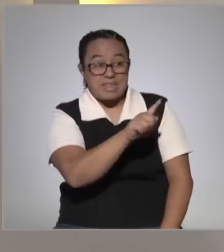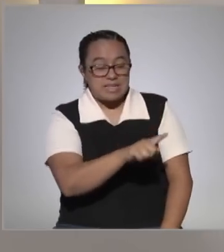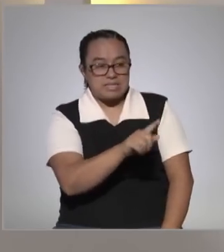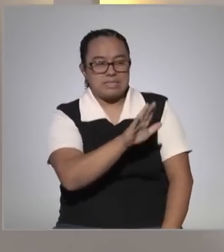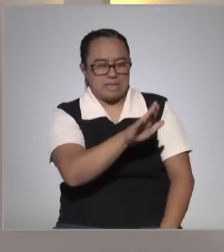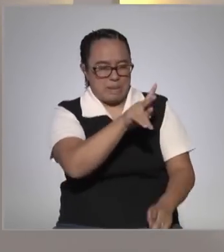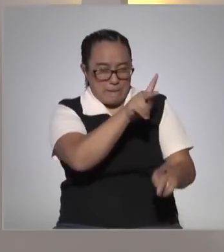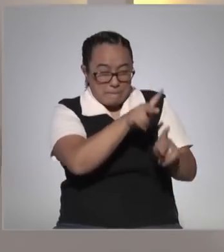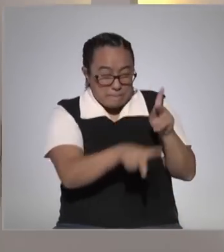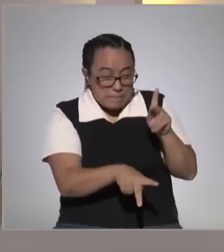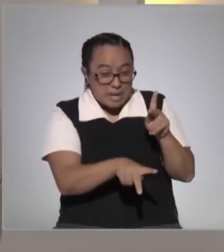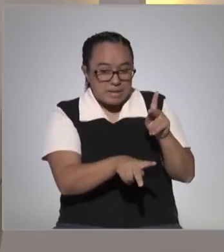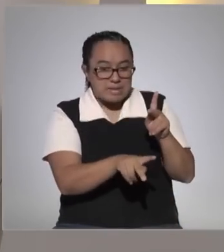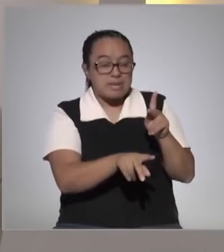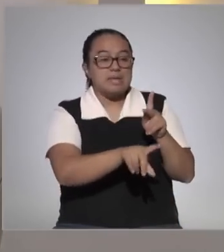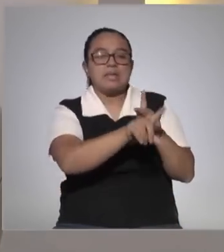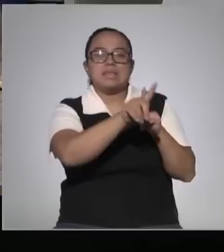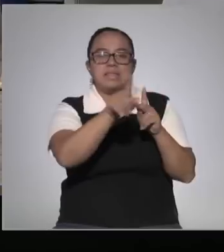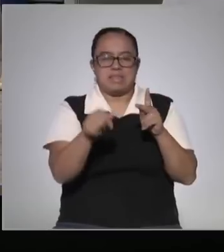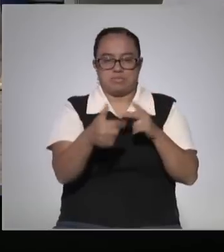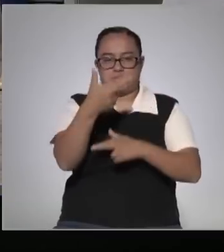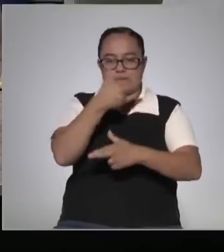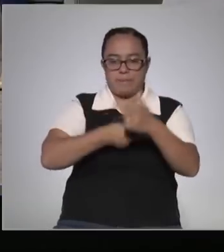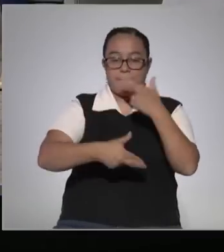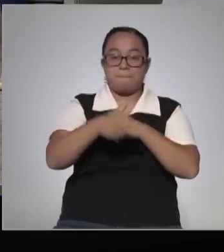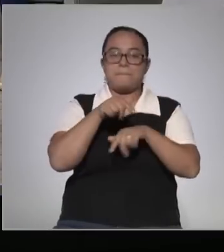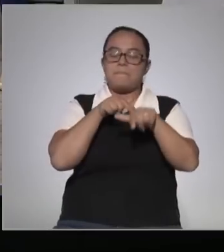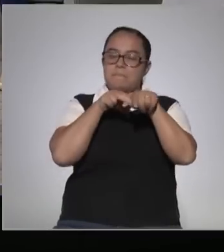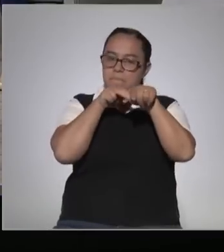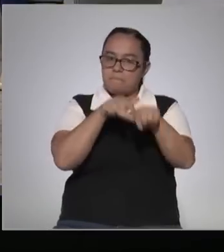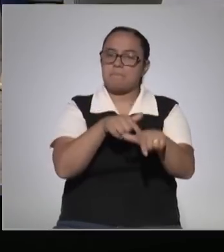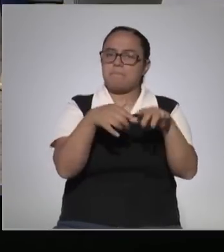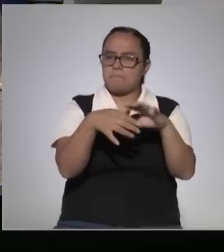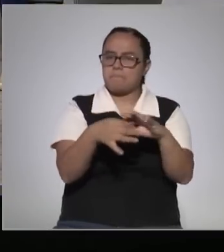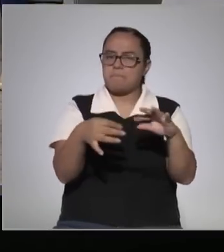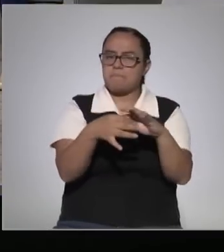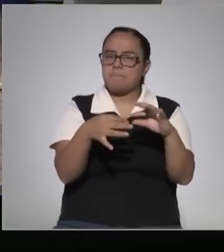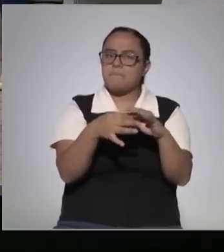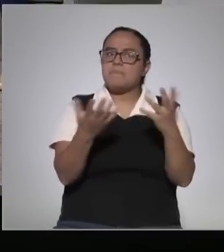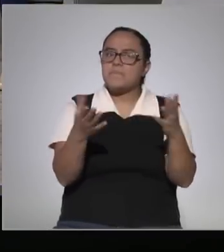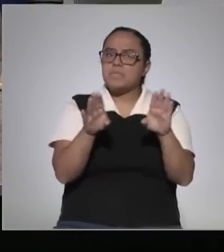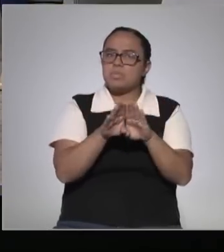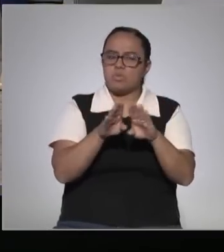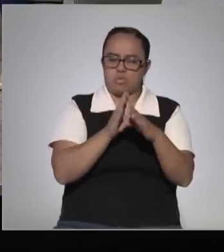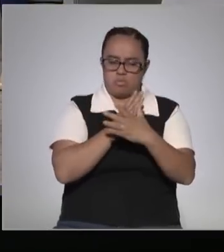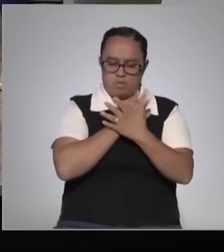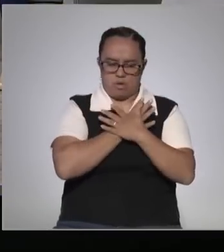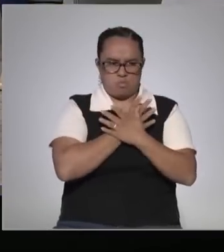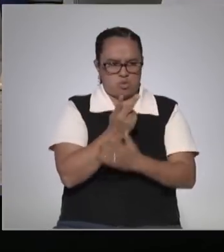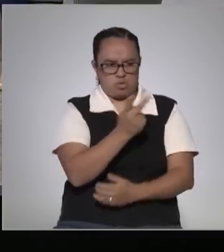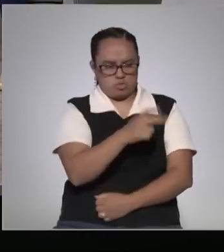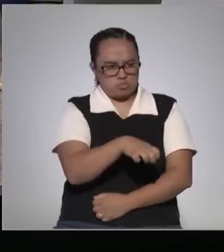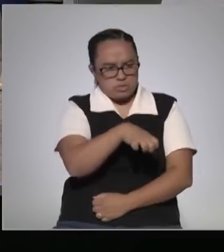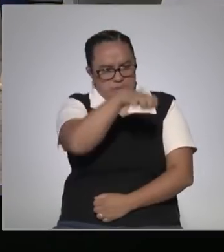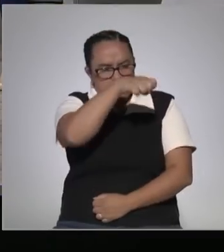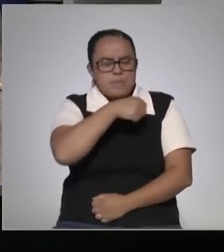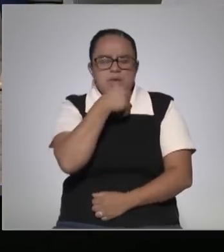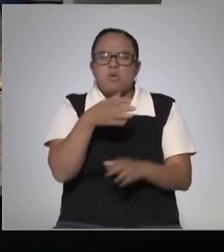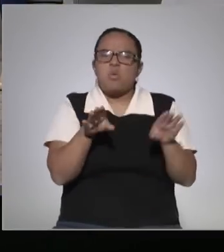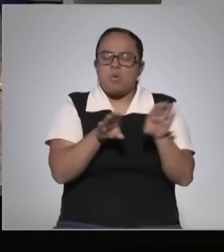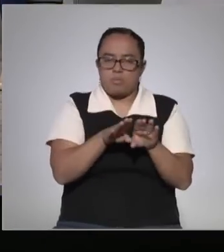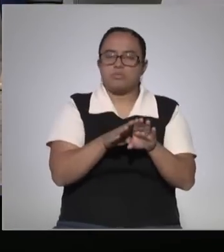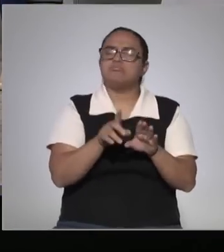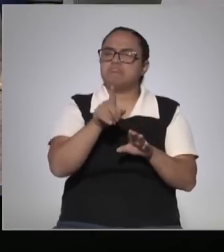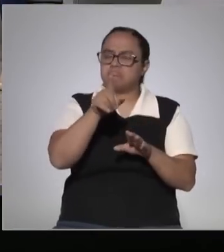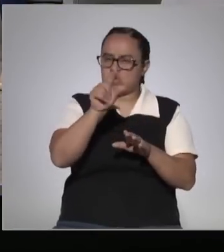pausita, vamos a hacer una breve pausa y regresando continuaremos hablando sobre el amor en la vejez. No se vayan porque también vamos